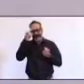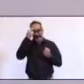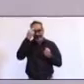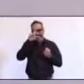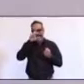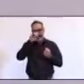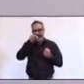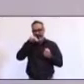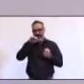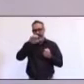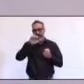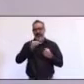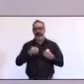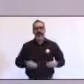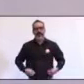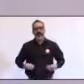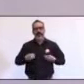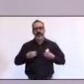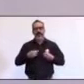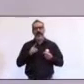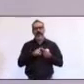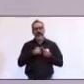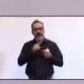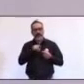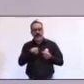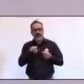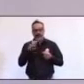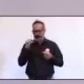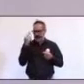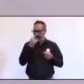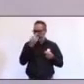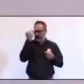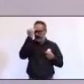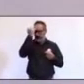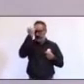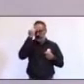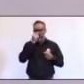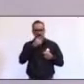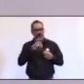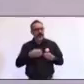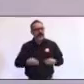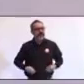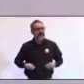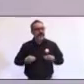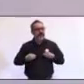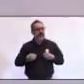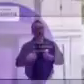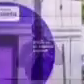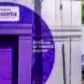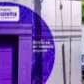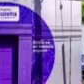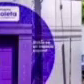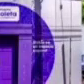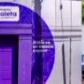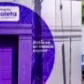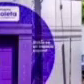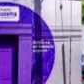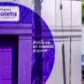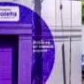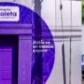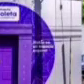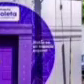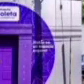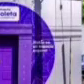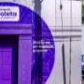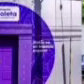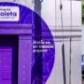el reconocimiento de sus necesidades, su autoafirmación, el autoempleo, el trabajo sobre el miedo que han